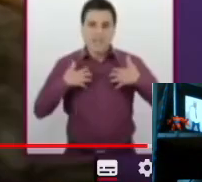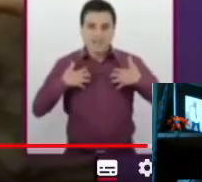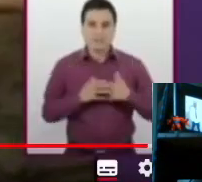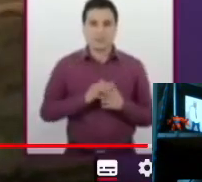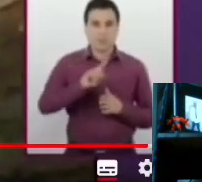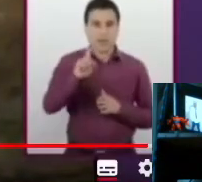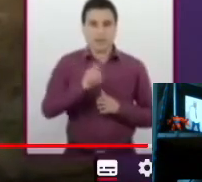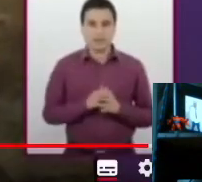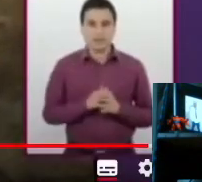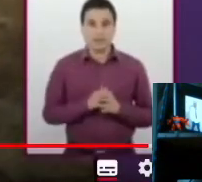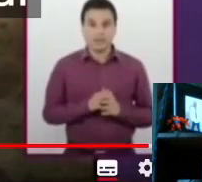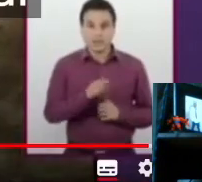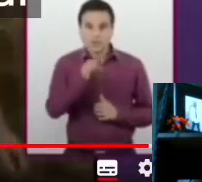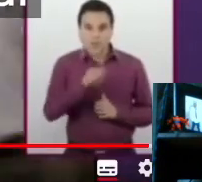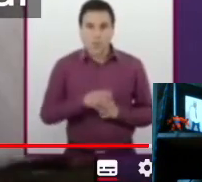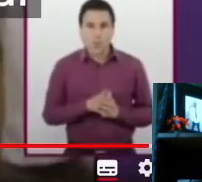mire